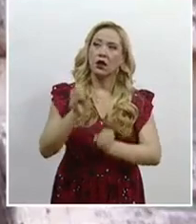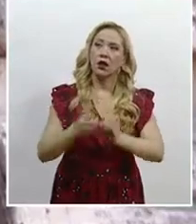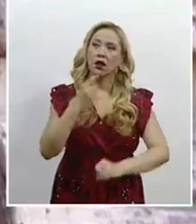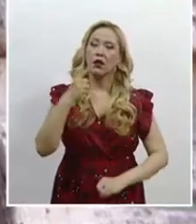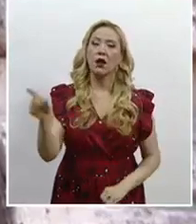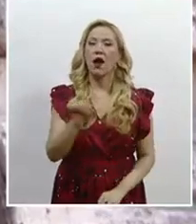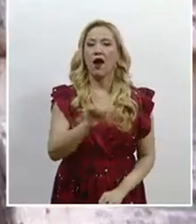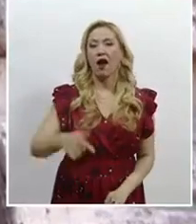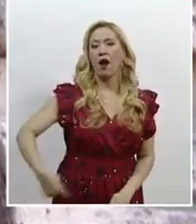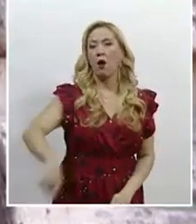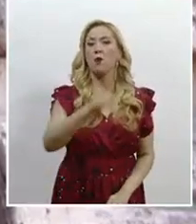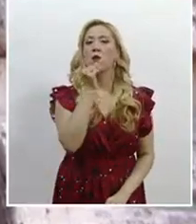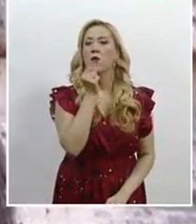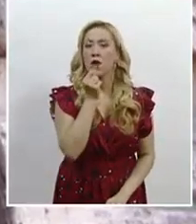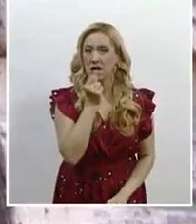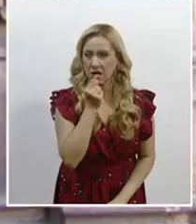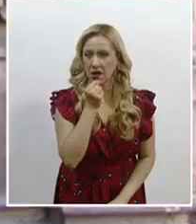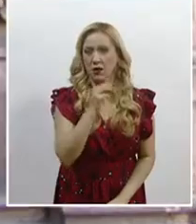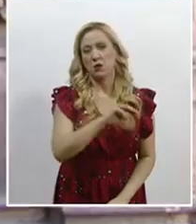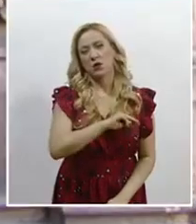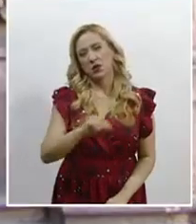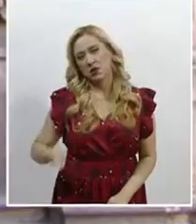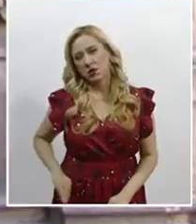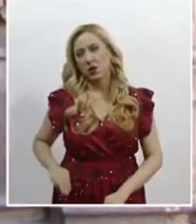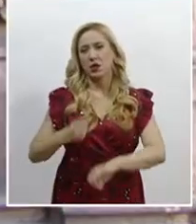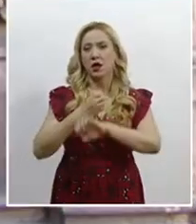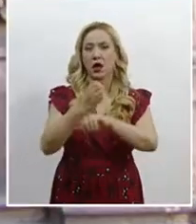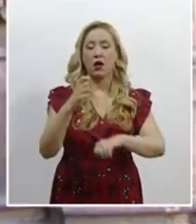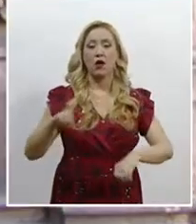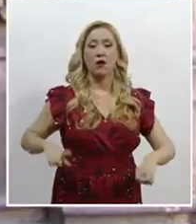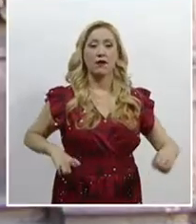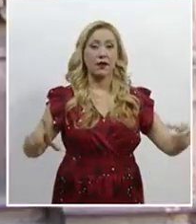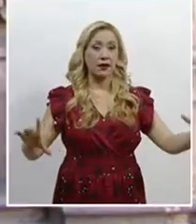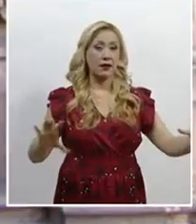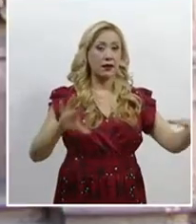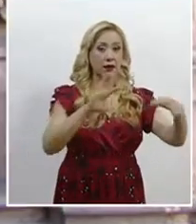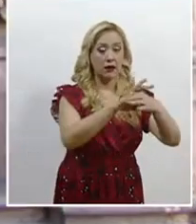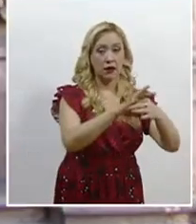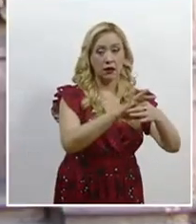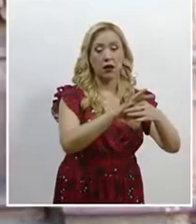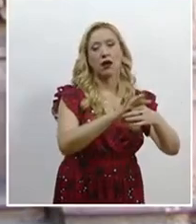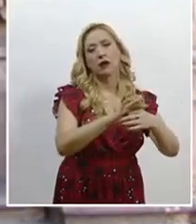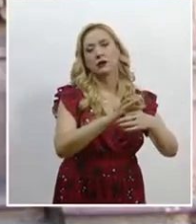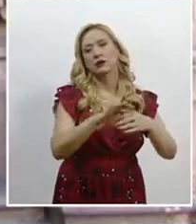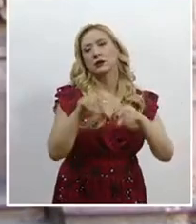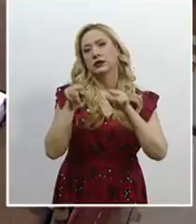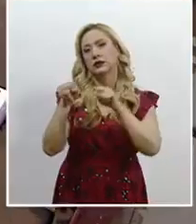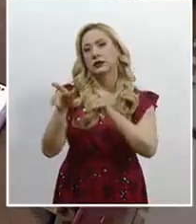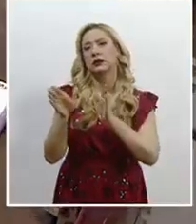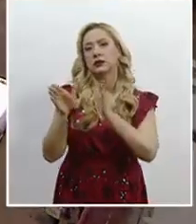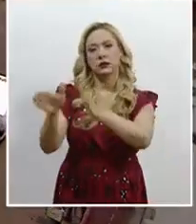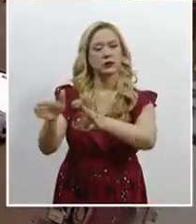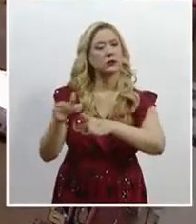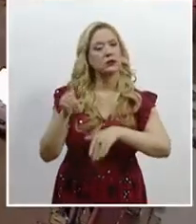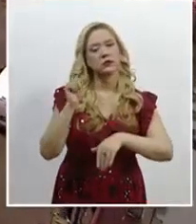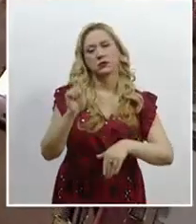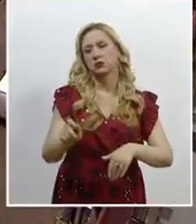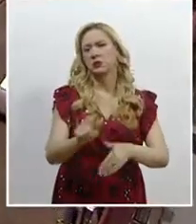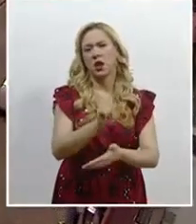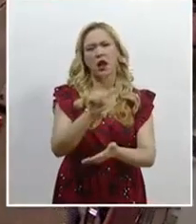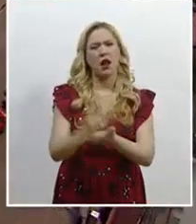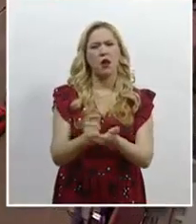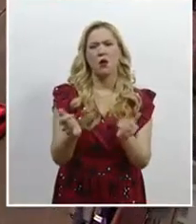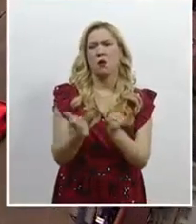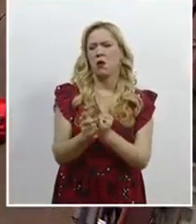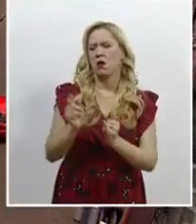los elementos de seguridad municipal o estatal con el gobierno de la entidad o ayuntamiento es de naturaleza administrativa. Sin embargo, en